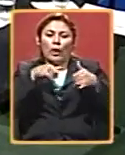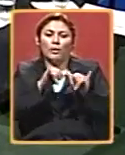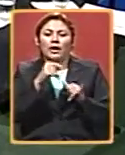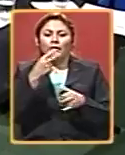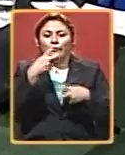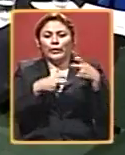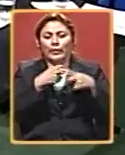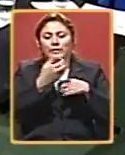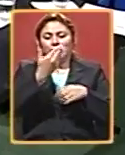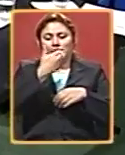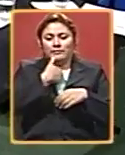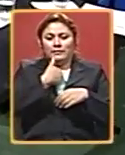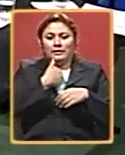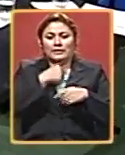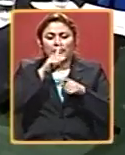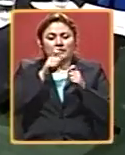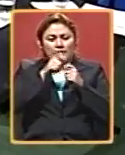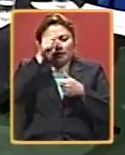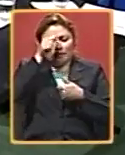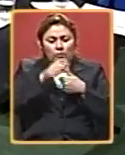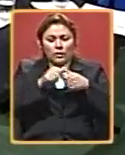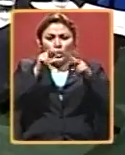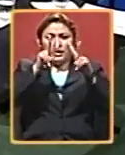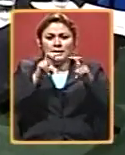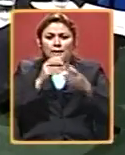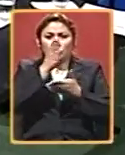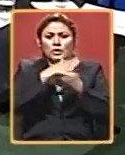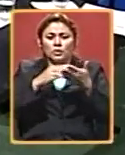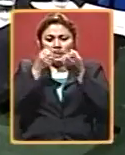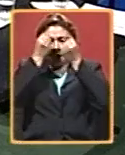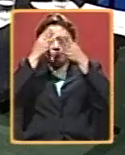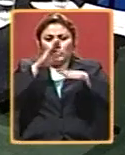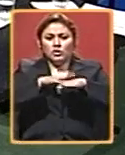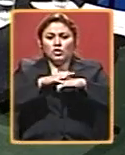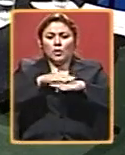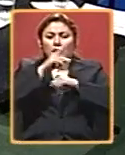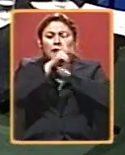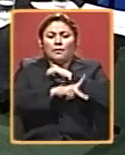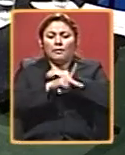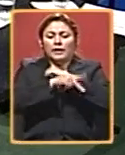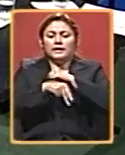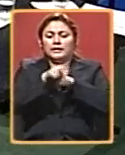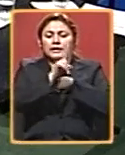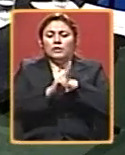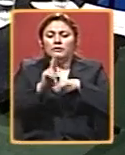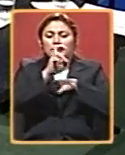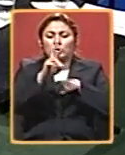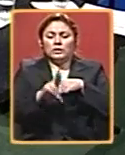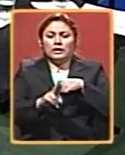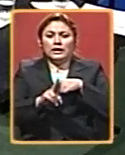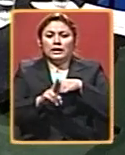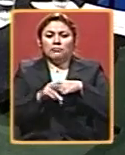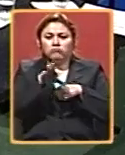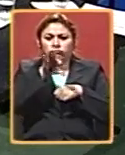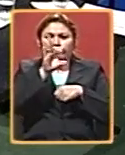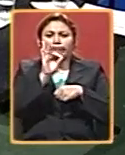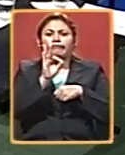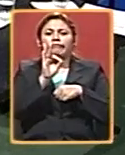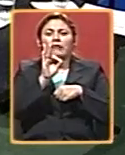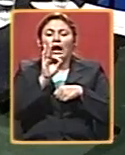problemas. Particularmente recuerdo que cuando analizamos algunas informaciones sobre el país en la Universidad de Costa Rica, nos